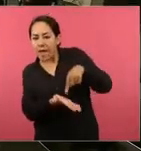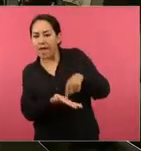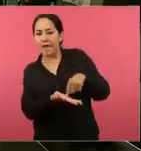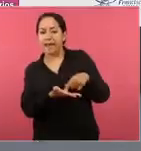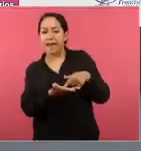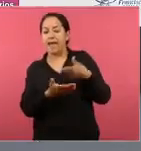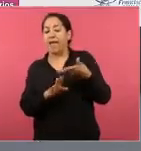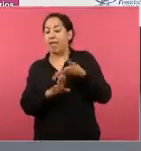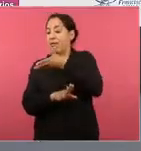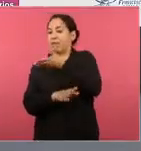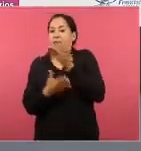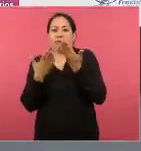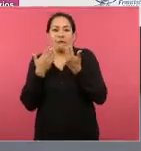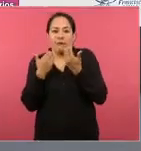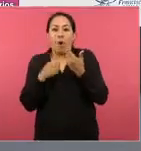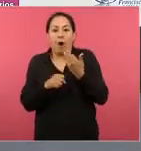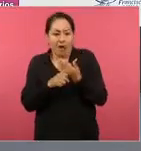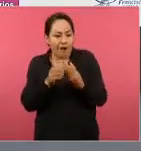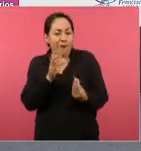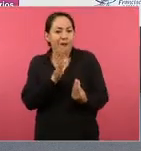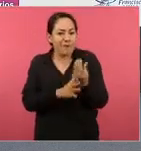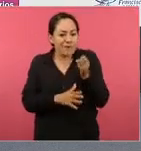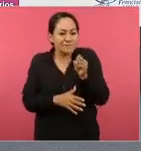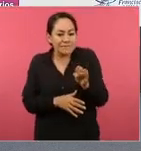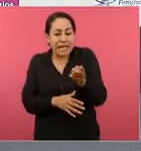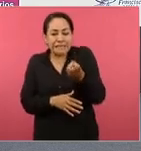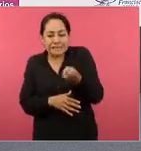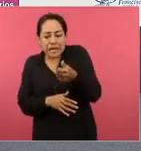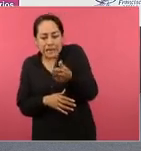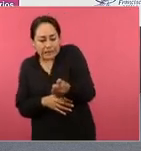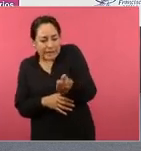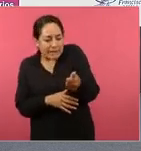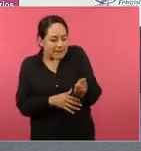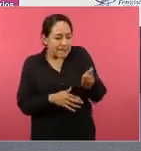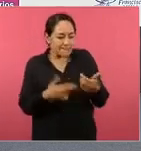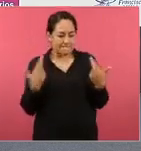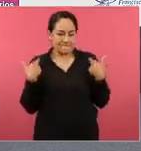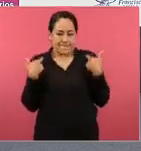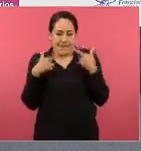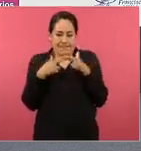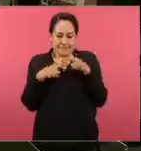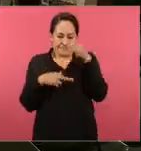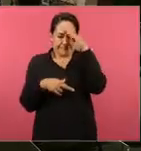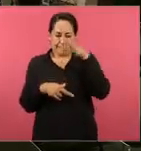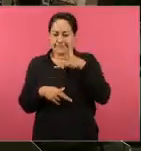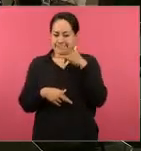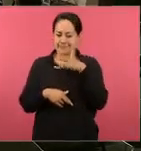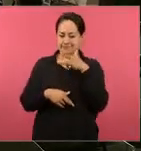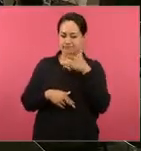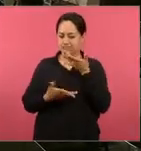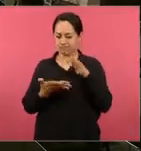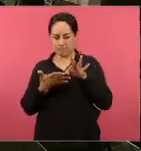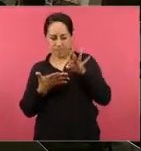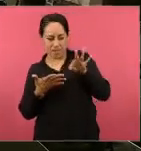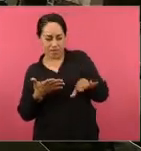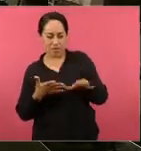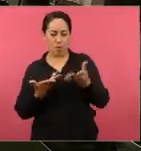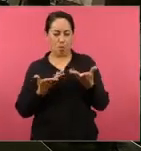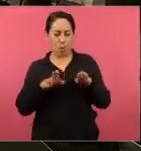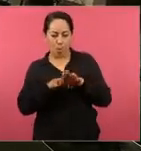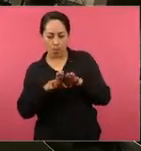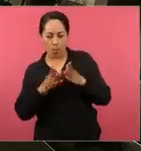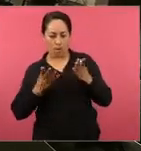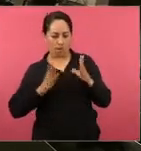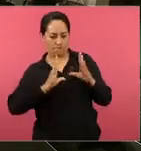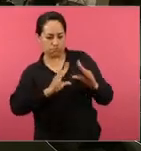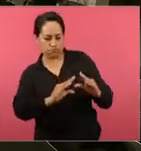condición es que tenga que ver con las intenciones didácticas. Pero ahí está una posibilidad. para